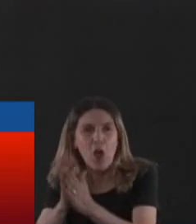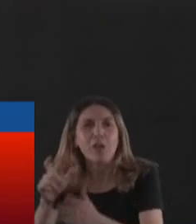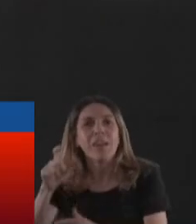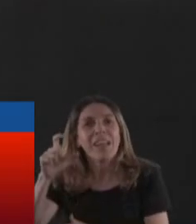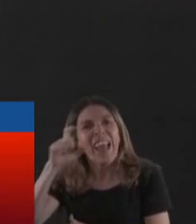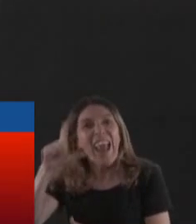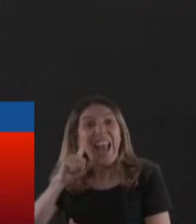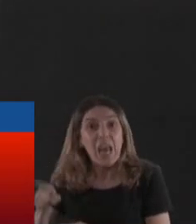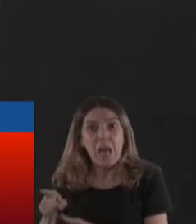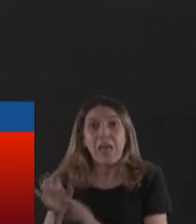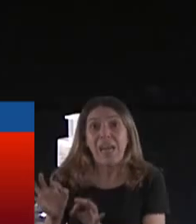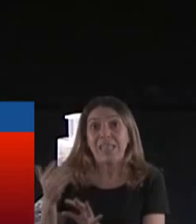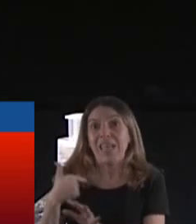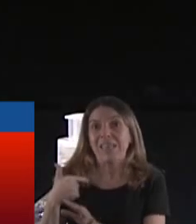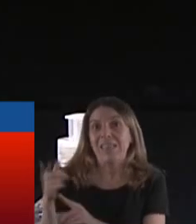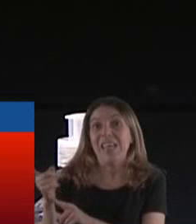decía